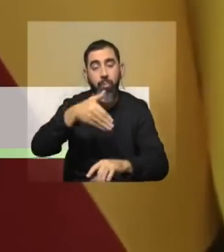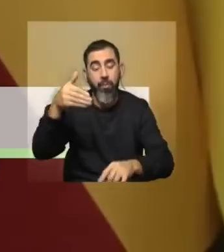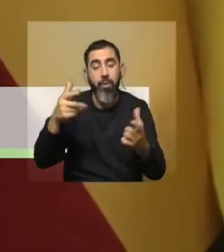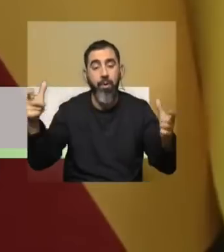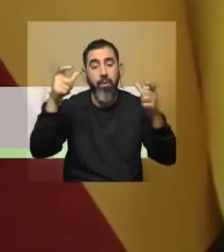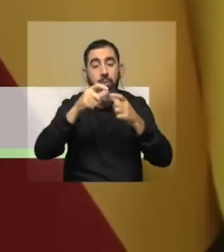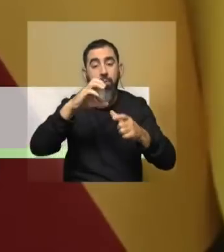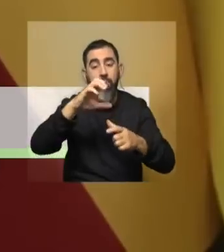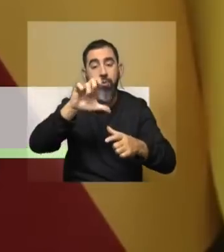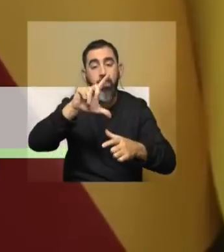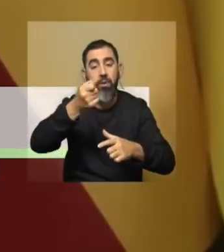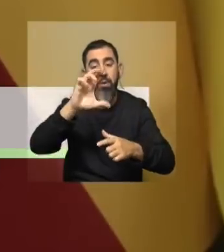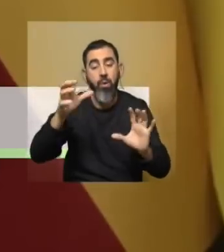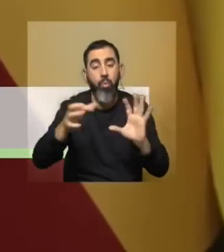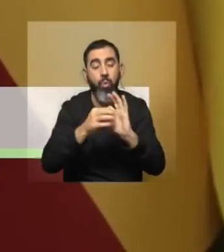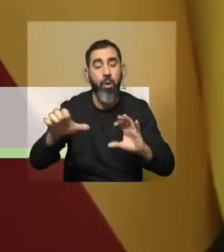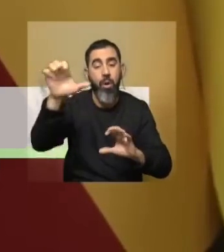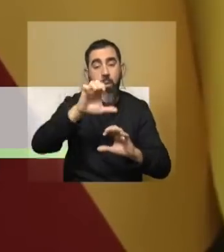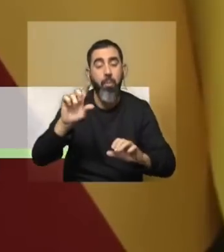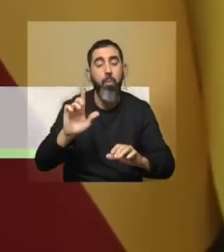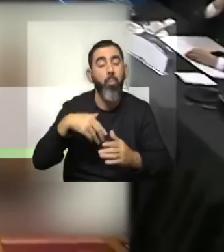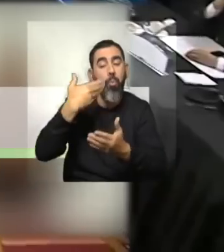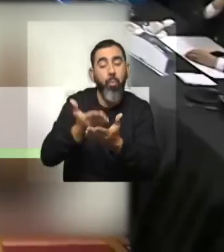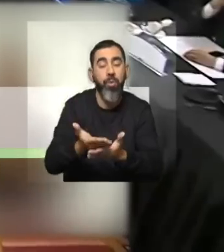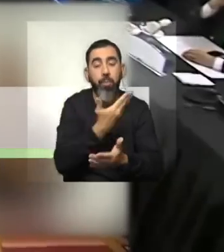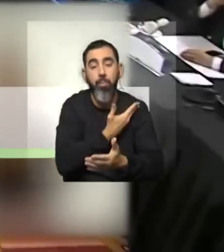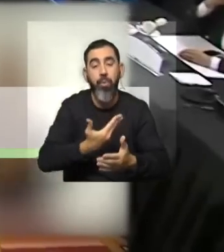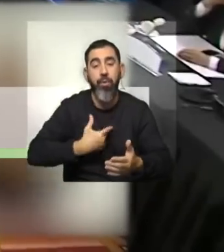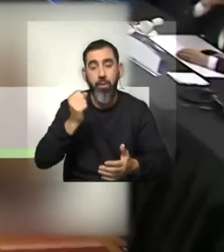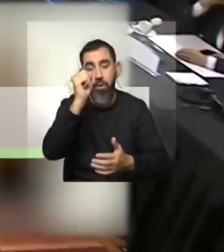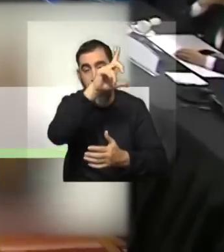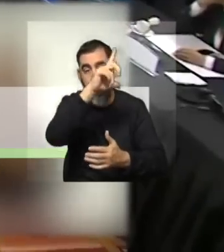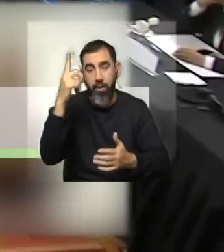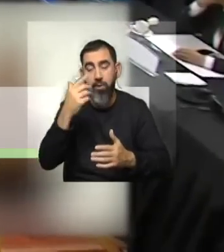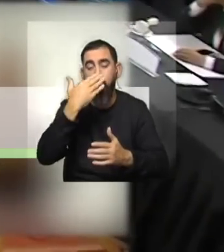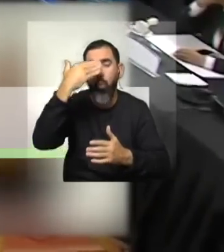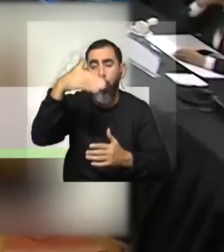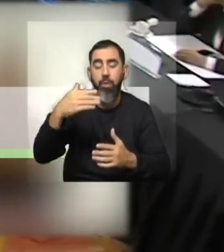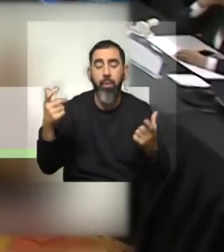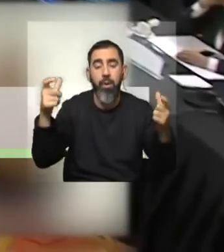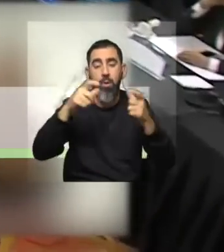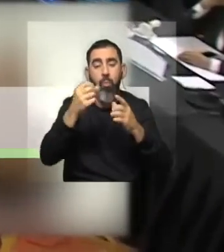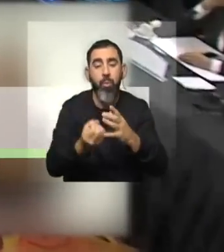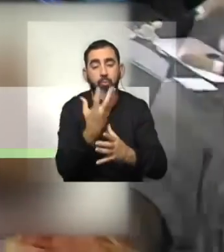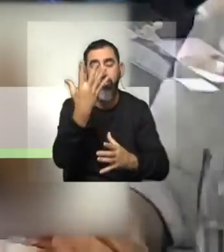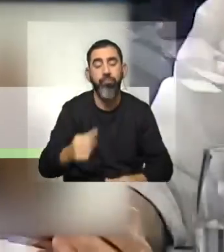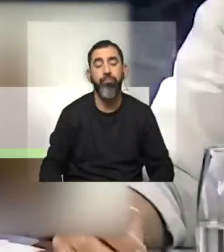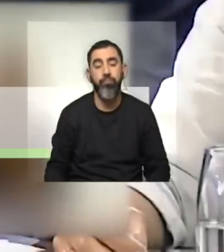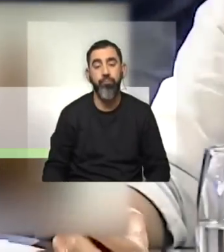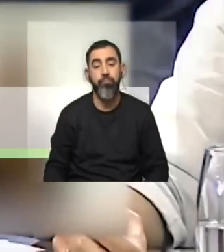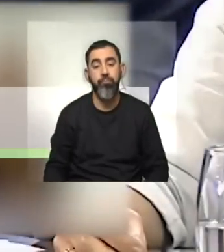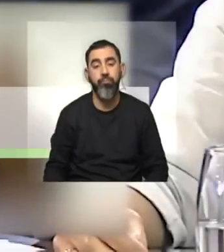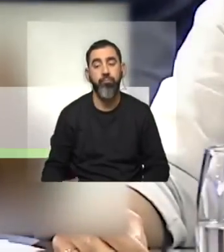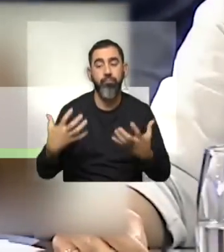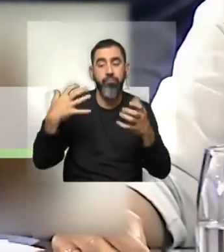cumbre de la CELAC con la Unión Europea, como había propuesto el presidente Luis Lacalle Pou en la última cumbre del Mercosur. La resistencia